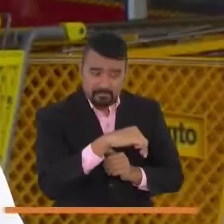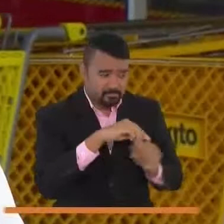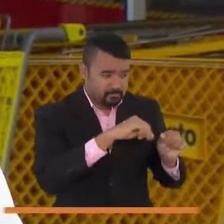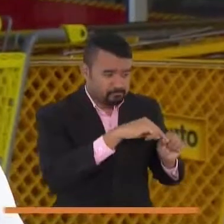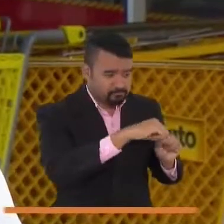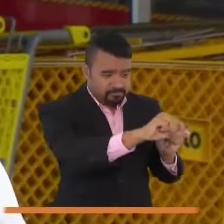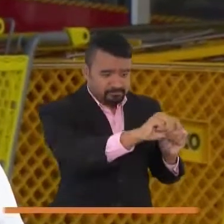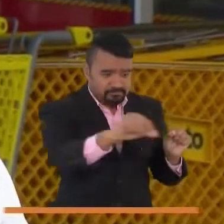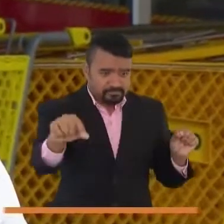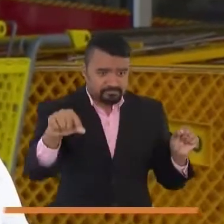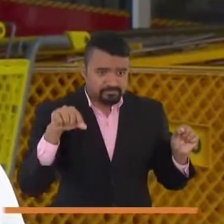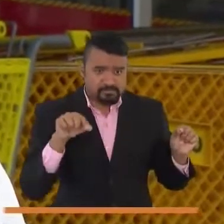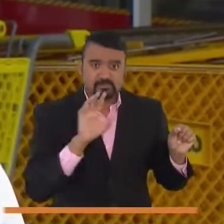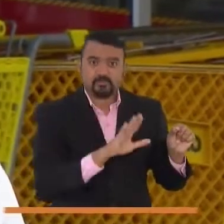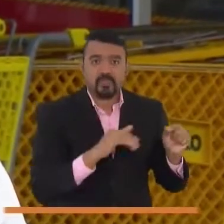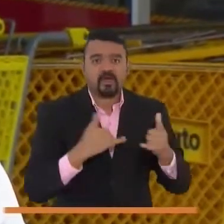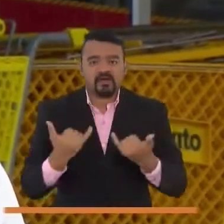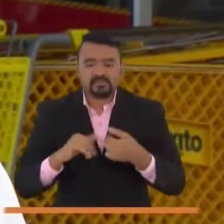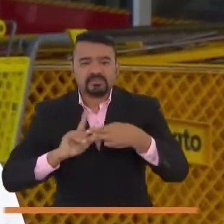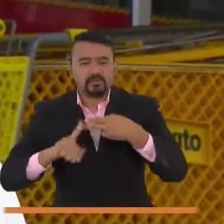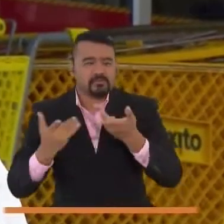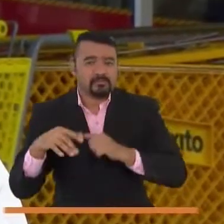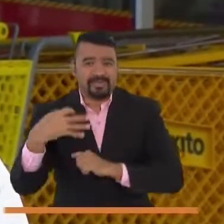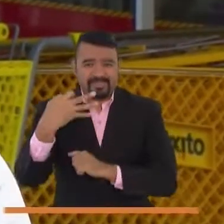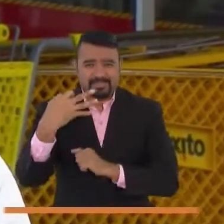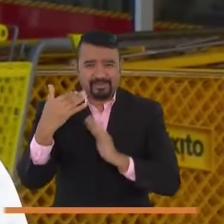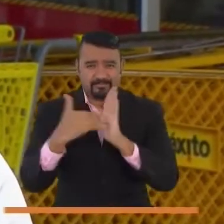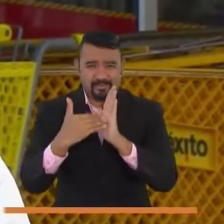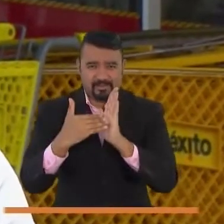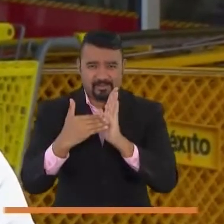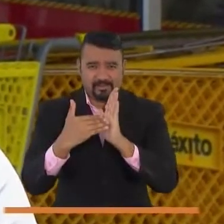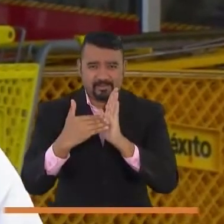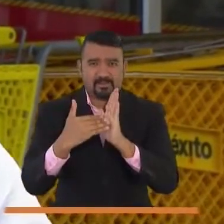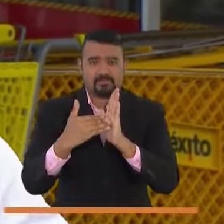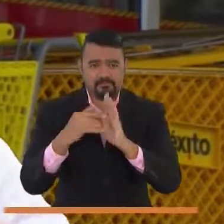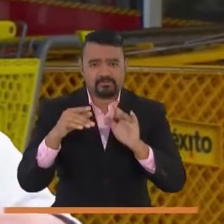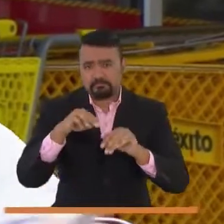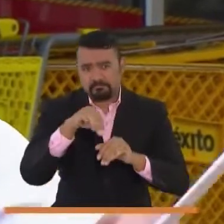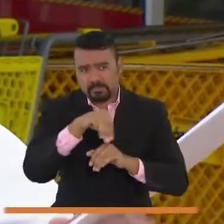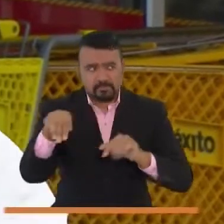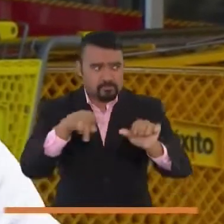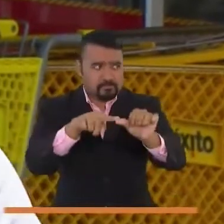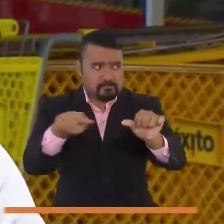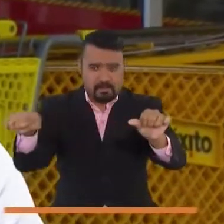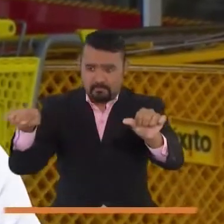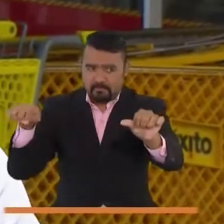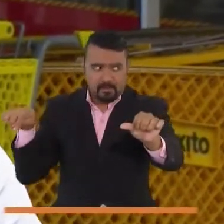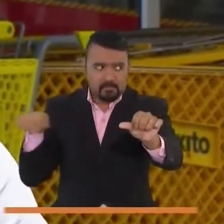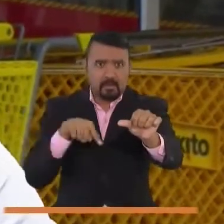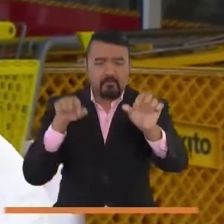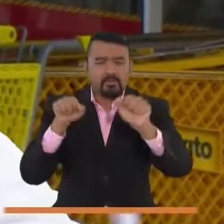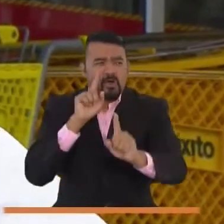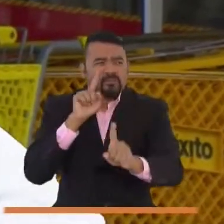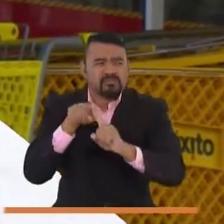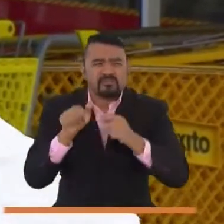Estamos esperando que en esta segunda etapa sea algo más de 3.000 metros cuadrados. Y la idea es darle continuidad a toda la red peatonal, a todo el